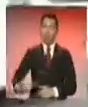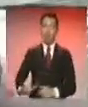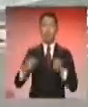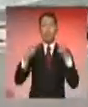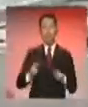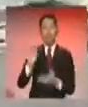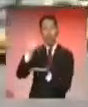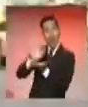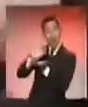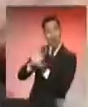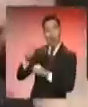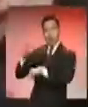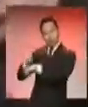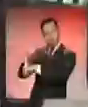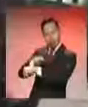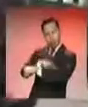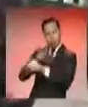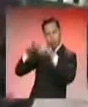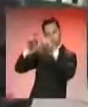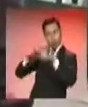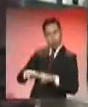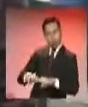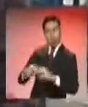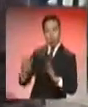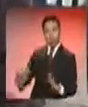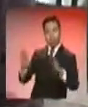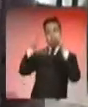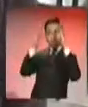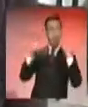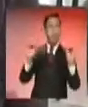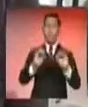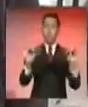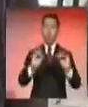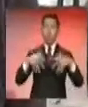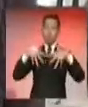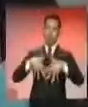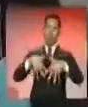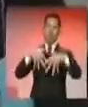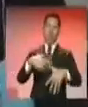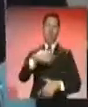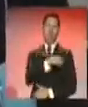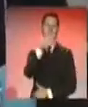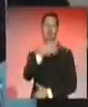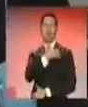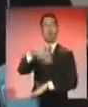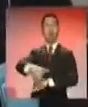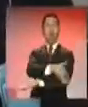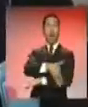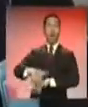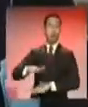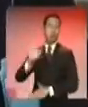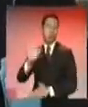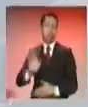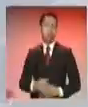y, de no ser escuchados, protagonizarán plantones en las calles del país. Carla Arcentales, Gama Noticias.